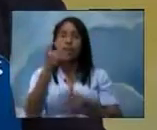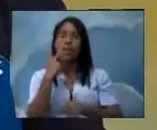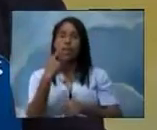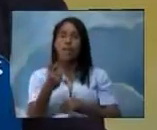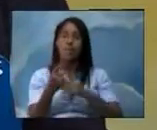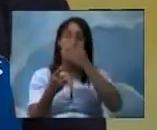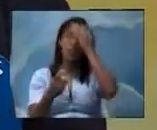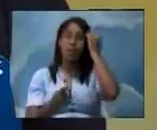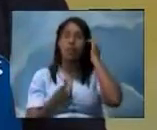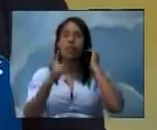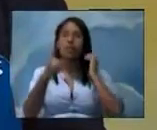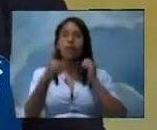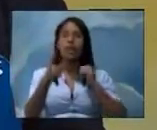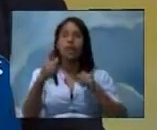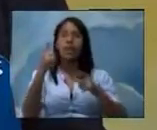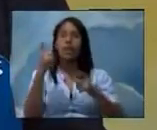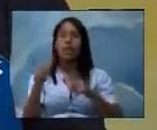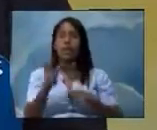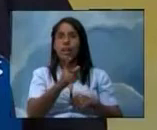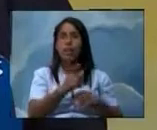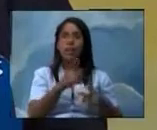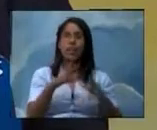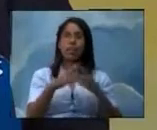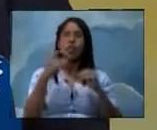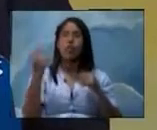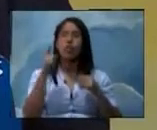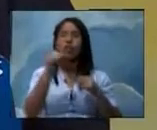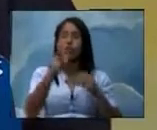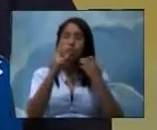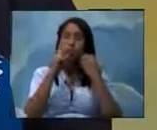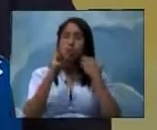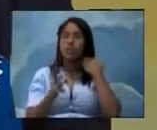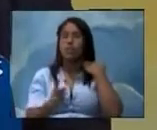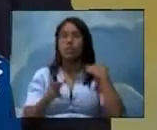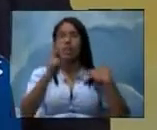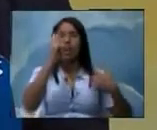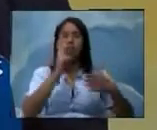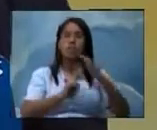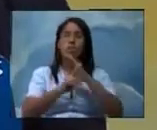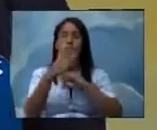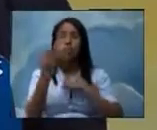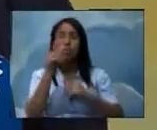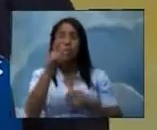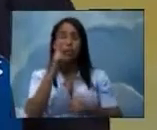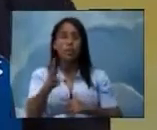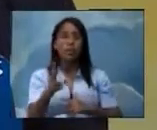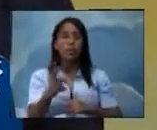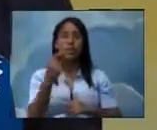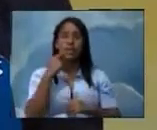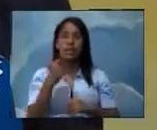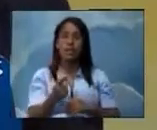dijo a Nabucodonosor, lo que tú viste, la visión que tú viste,